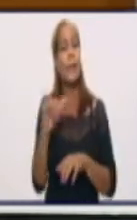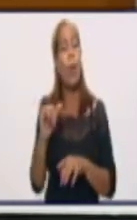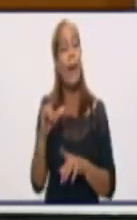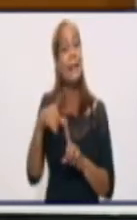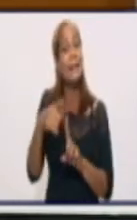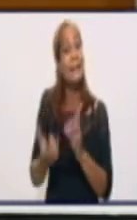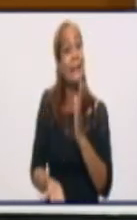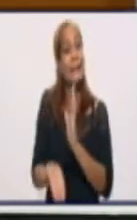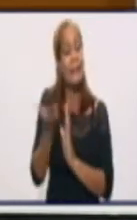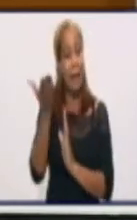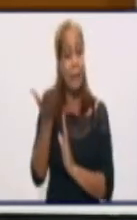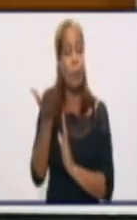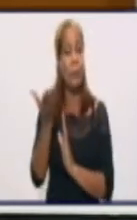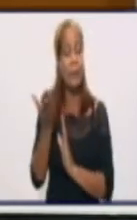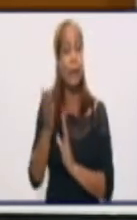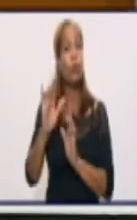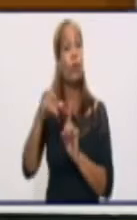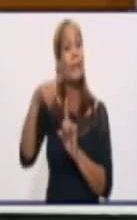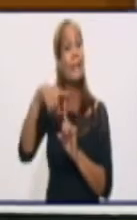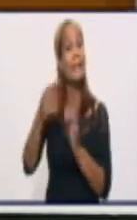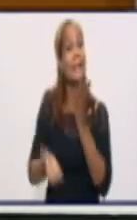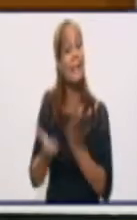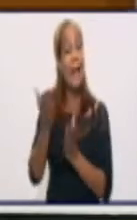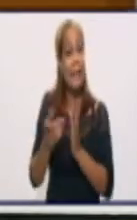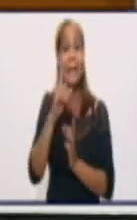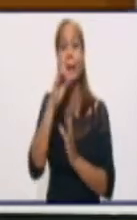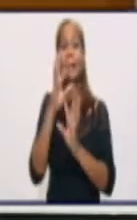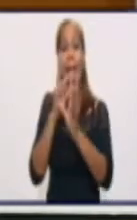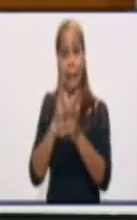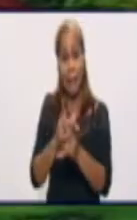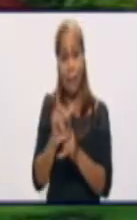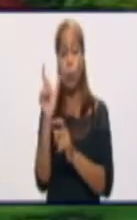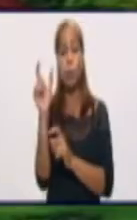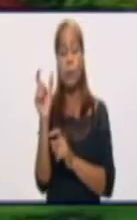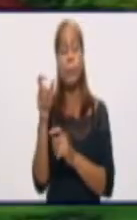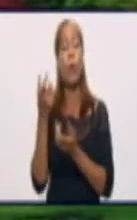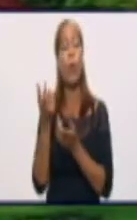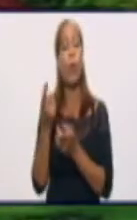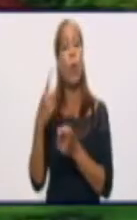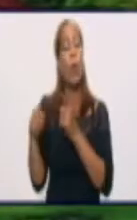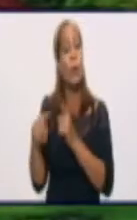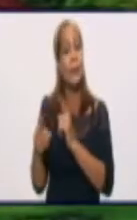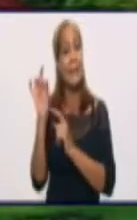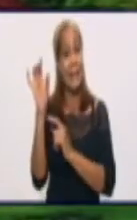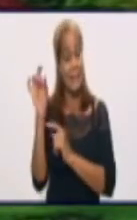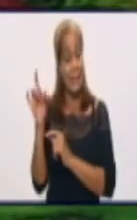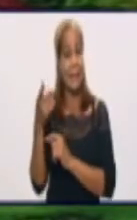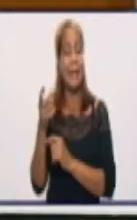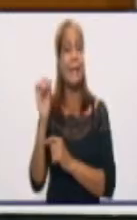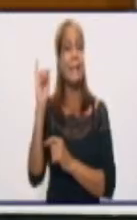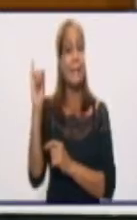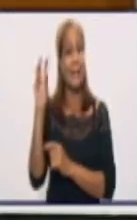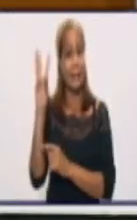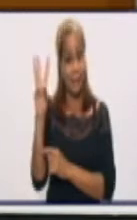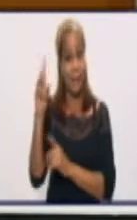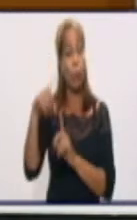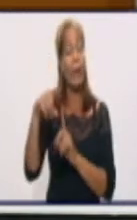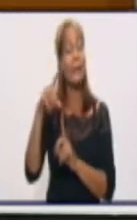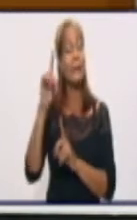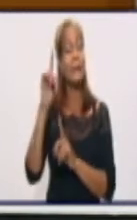hoy con mayor tasa son, por ejemplo, Niquero, que ha reportado en los últimos 15 días 63 casos y tiene una tasa de